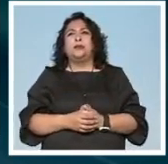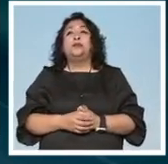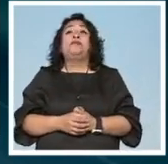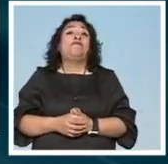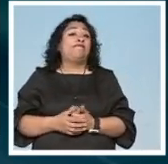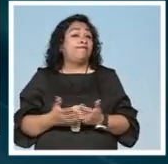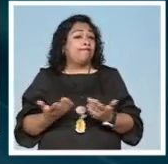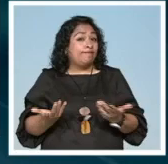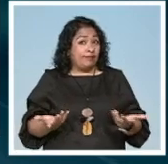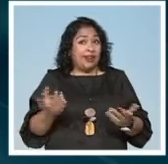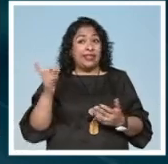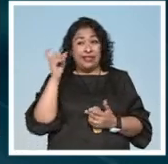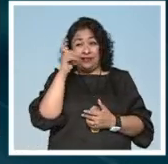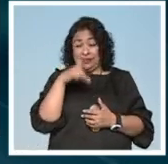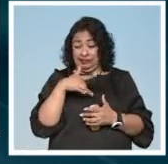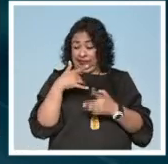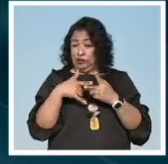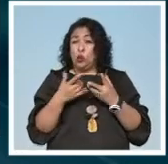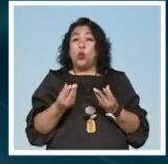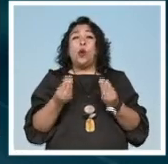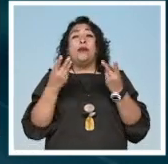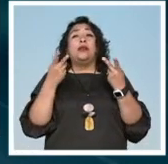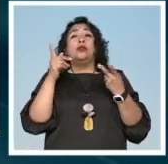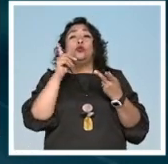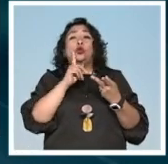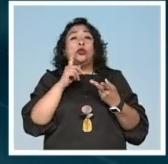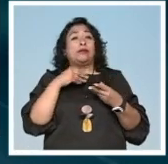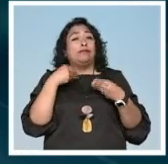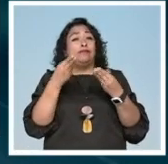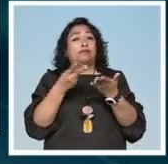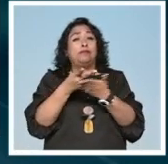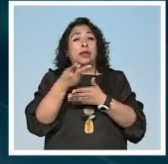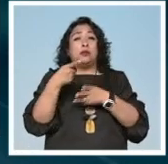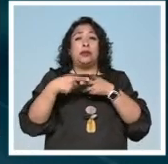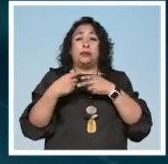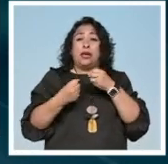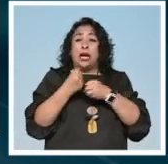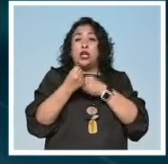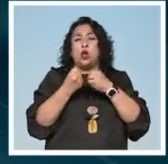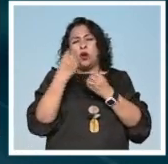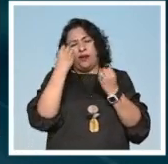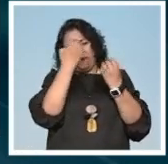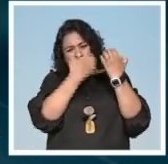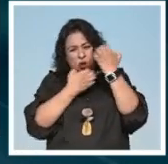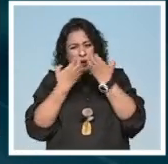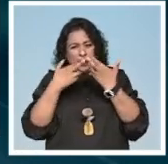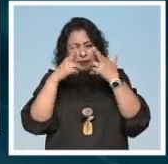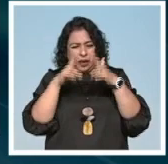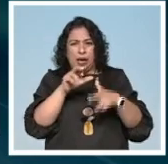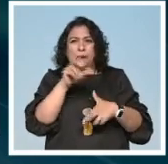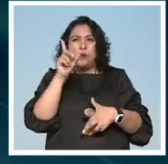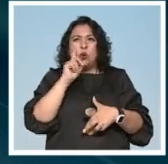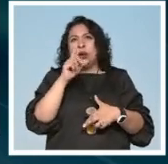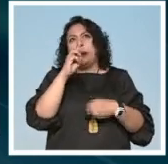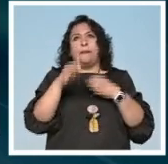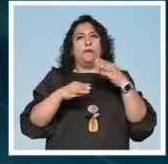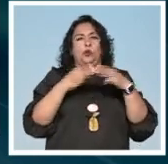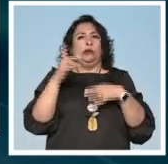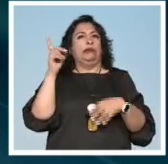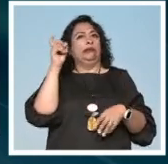Sin embargo, es difícil calcular cuántas mujeres obtienen títulos de matemáticas cada año o evaluar la representación femenina en todo el